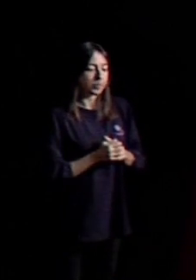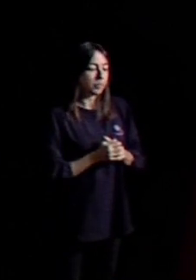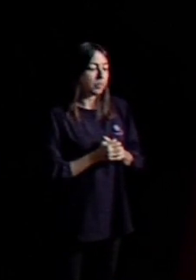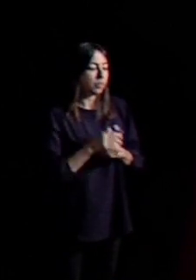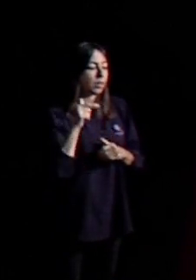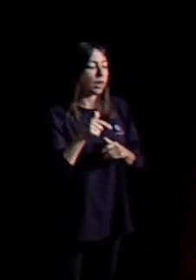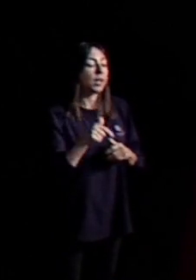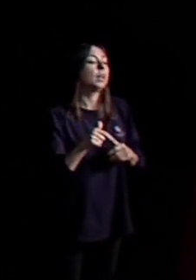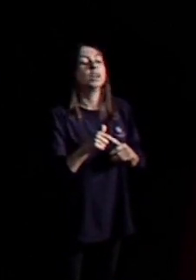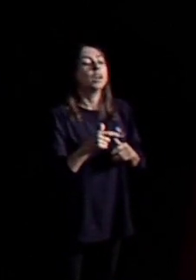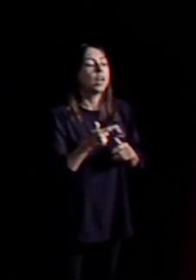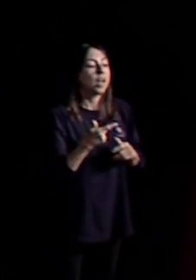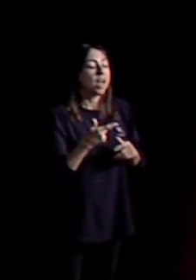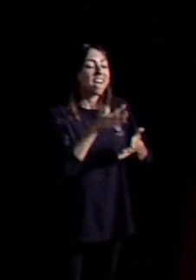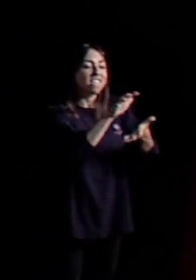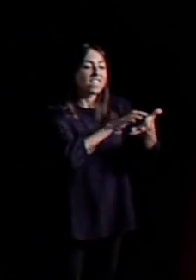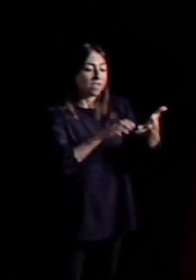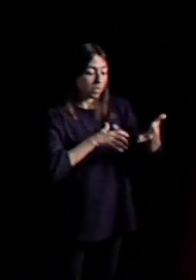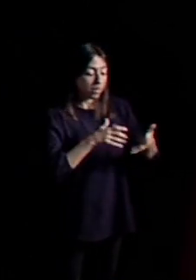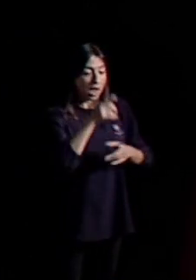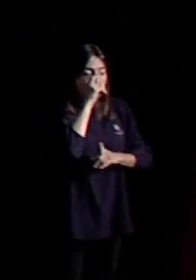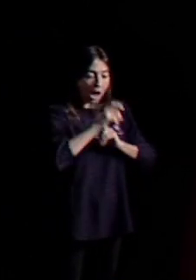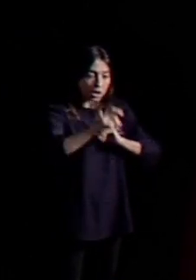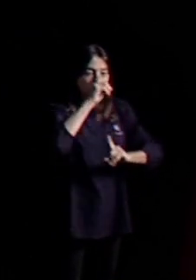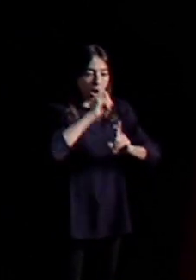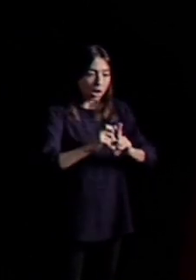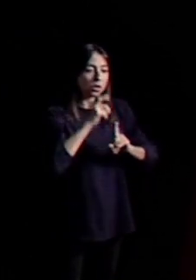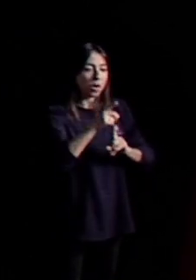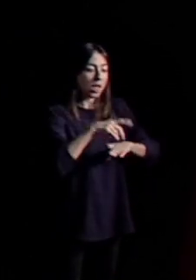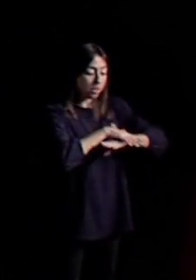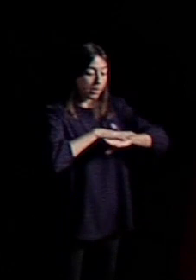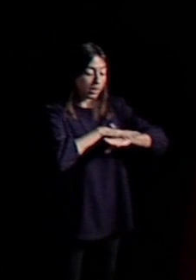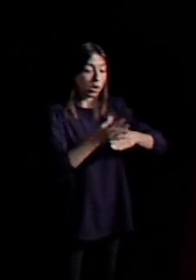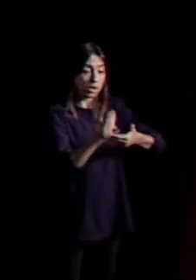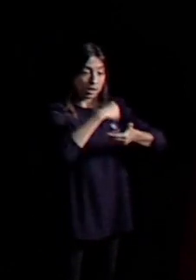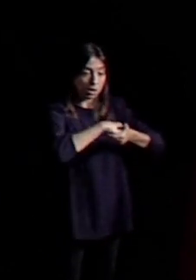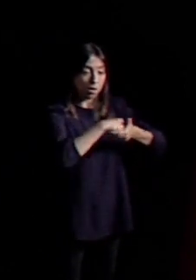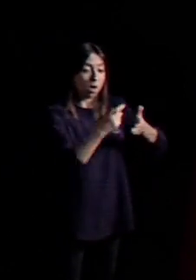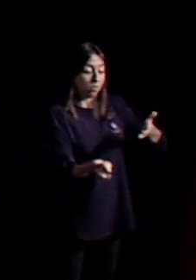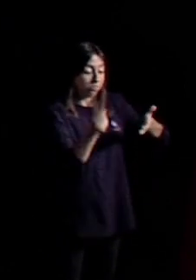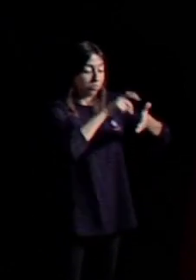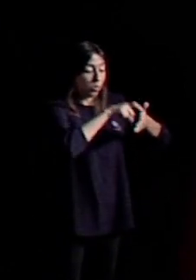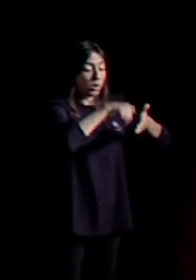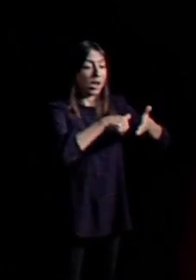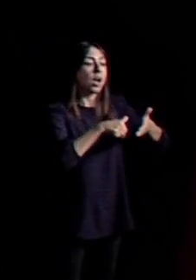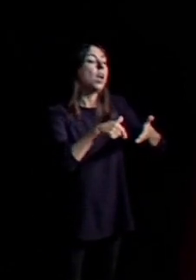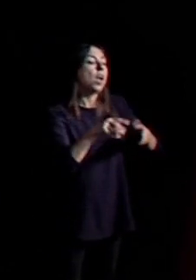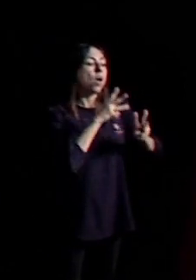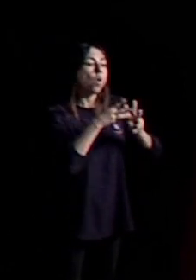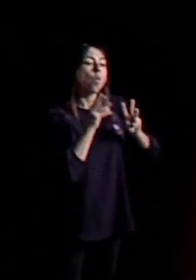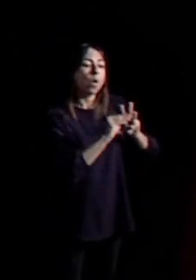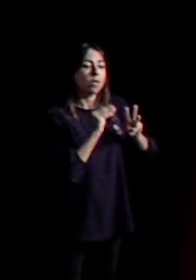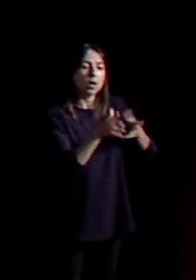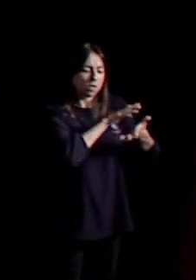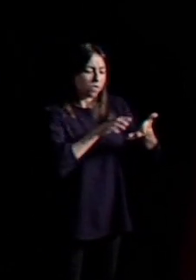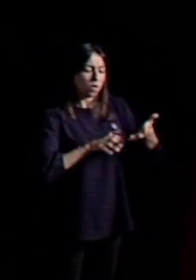En el informe que cada año el Ministerio del Interior cuelga en su página, lo digo porque además me han dicho que hay muchos estudiantes de Derecho, el informe es muy curioso y